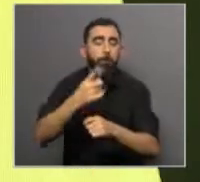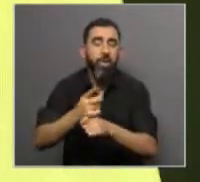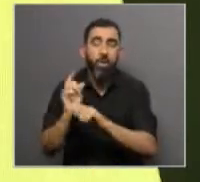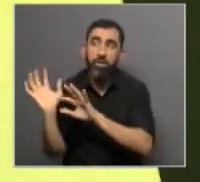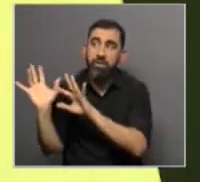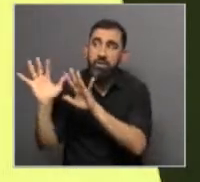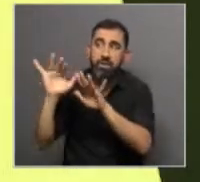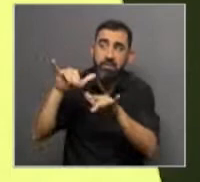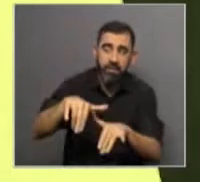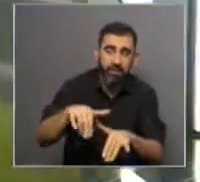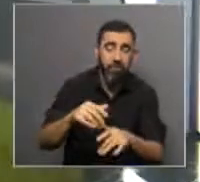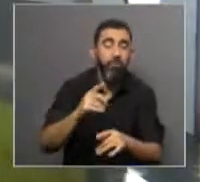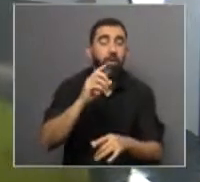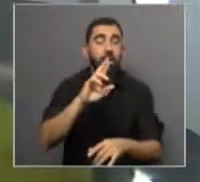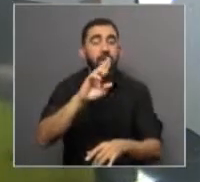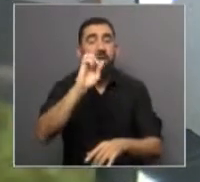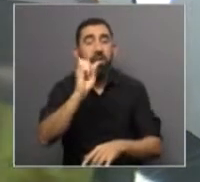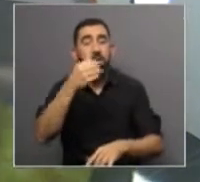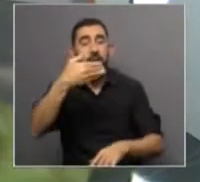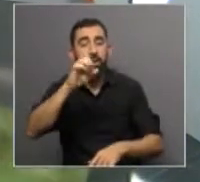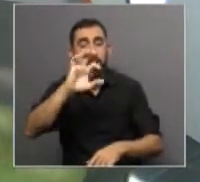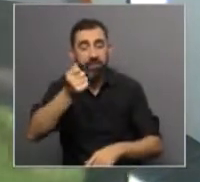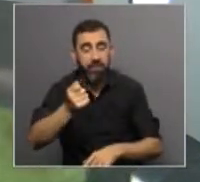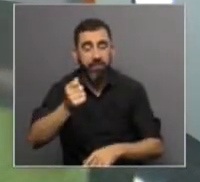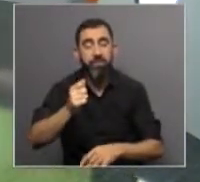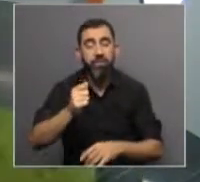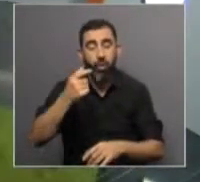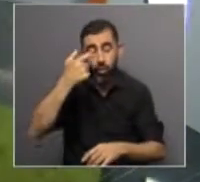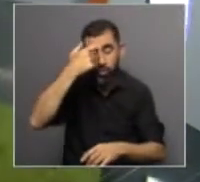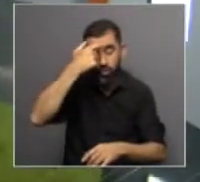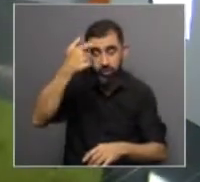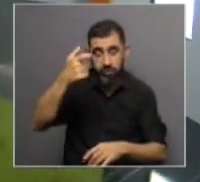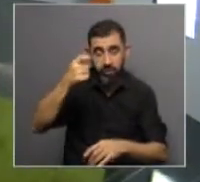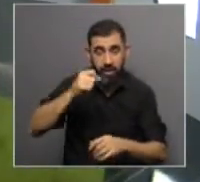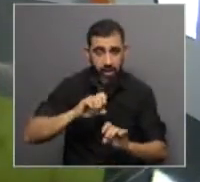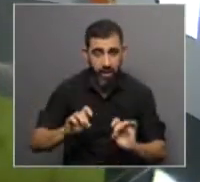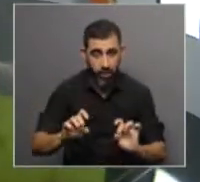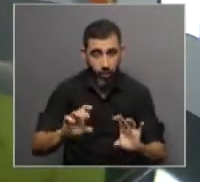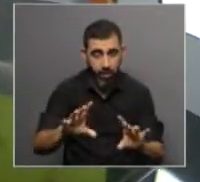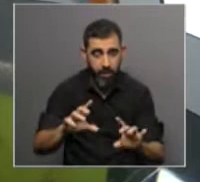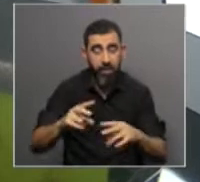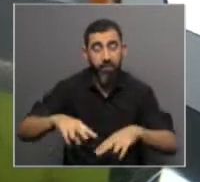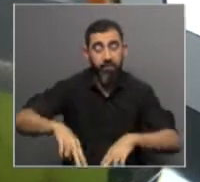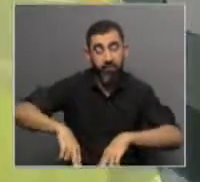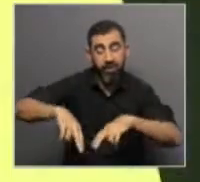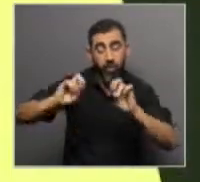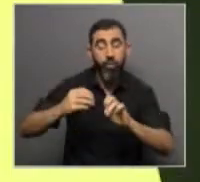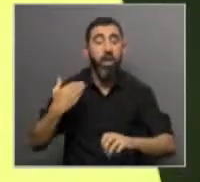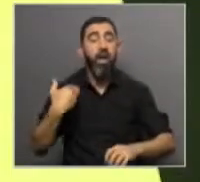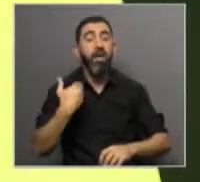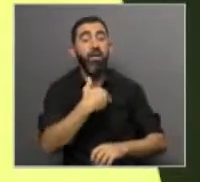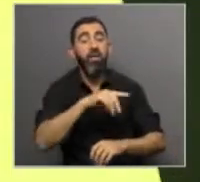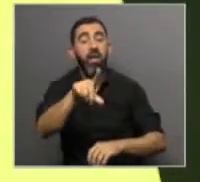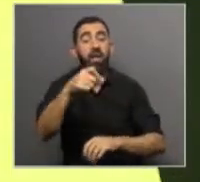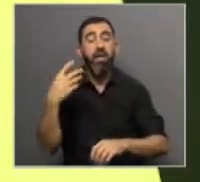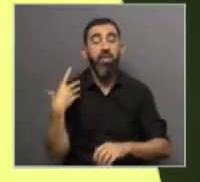vamos a recibir a Jorge Rabasa, geólogo y doctor en Ciencias Naturales, investigador superior del CONICET de Argentina,